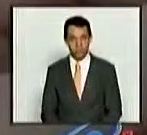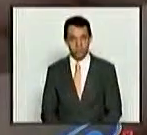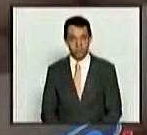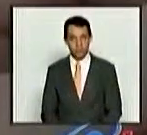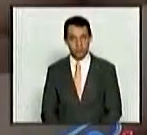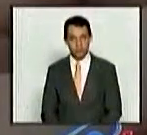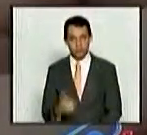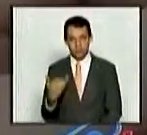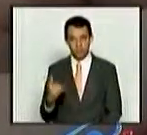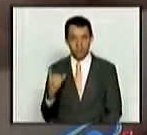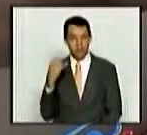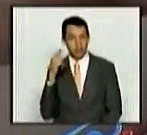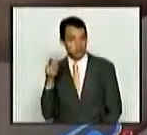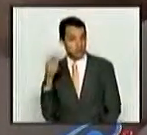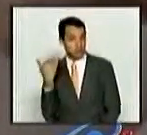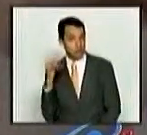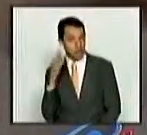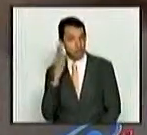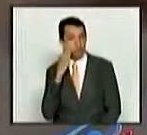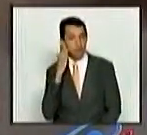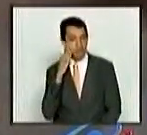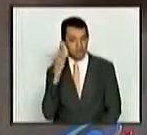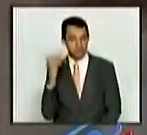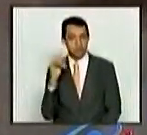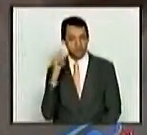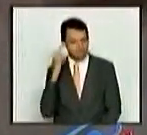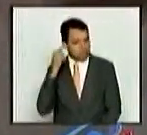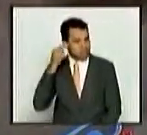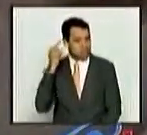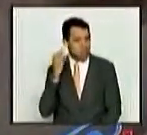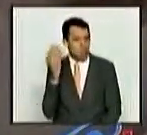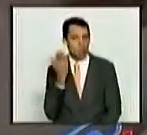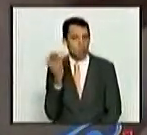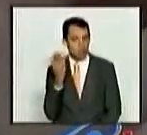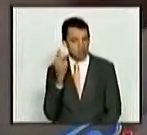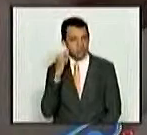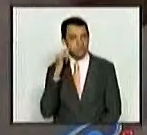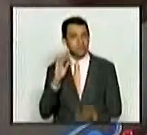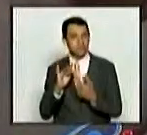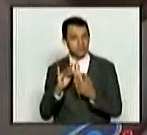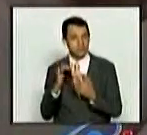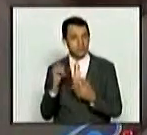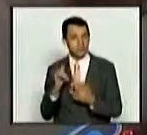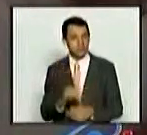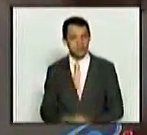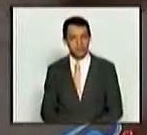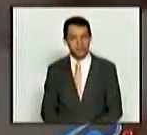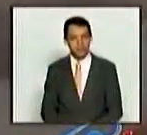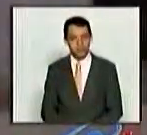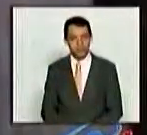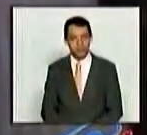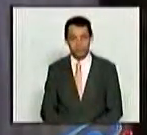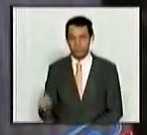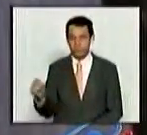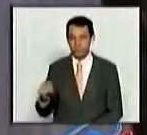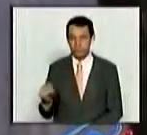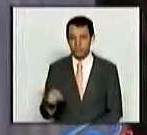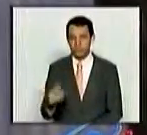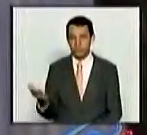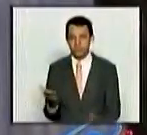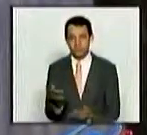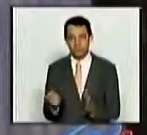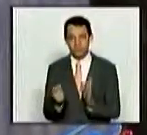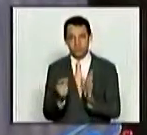Ahí ya está ubicado el sitio donde se va, lo que hablábamos con Javier. Puntos, exactamente. Entonces vamos a ubicar unos puntos